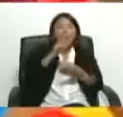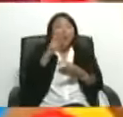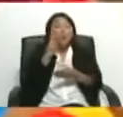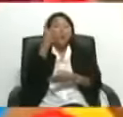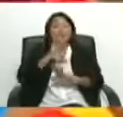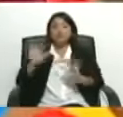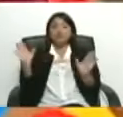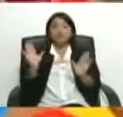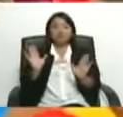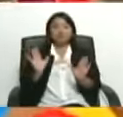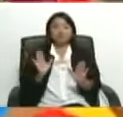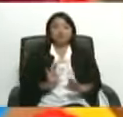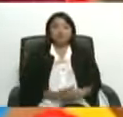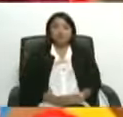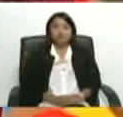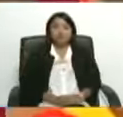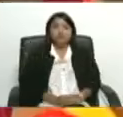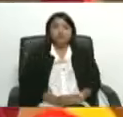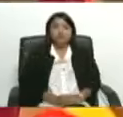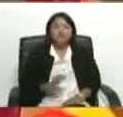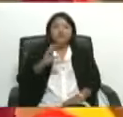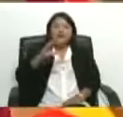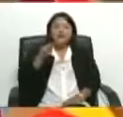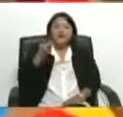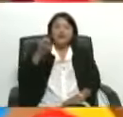el Consejo Nacional Electoral